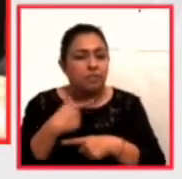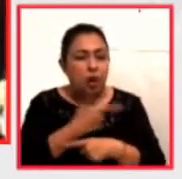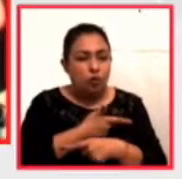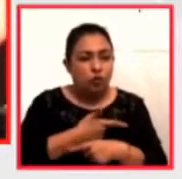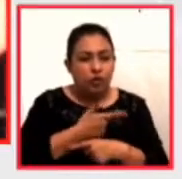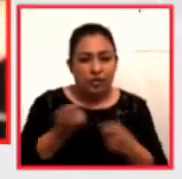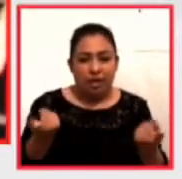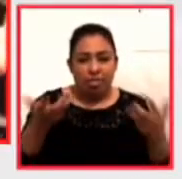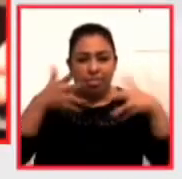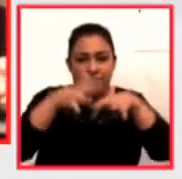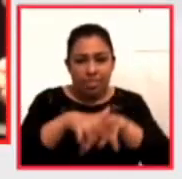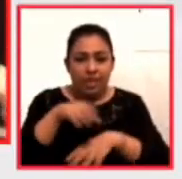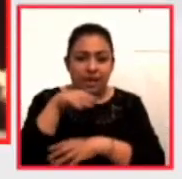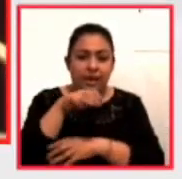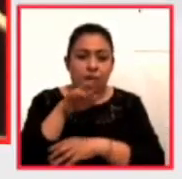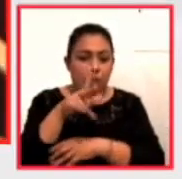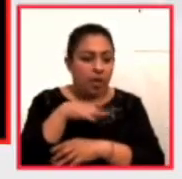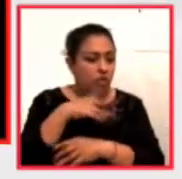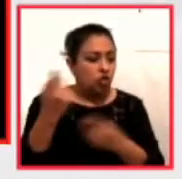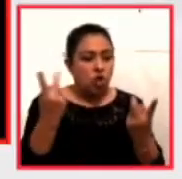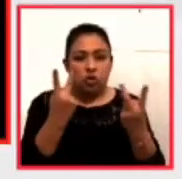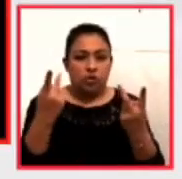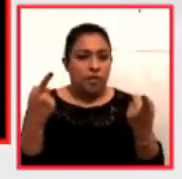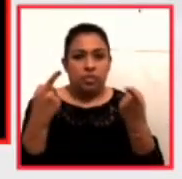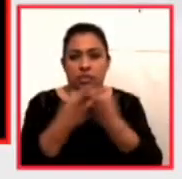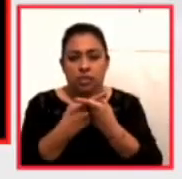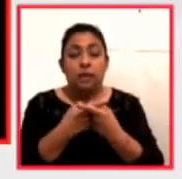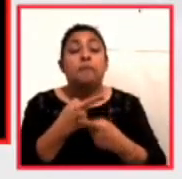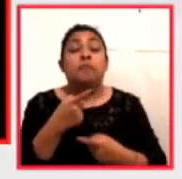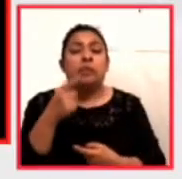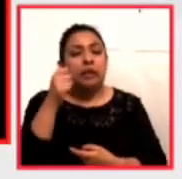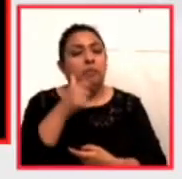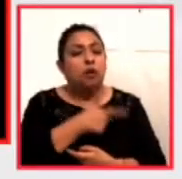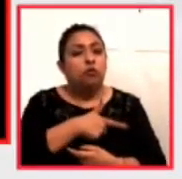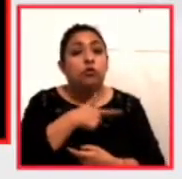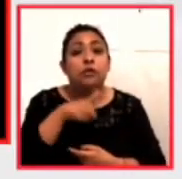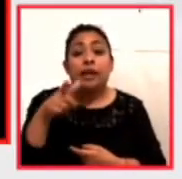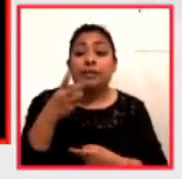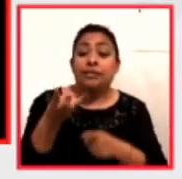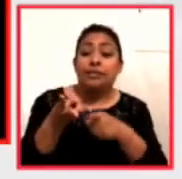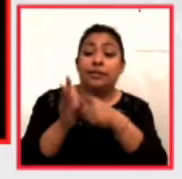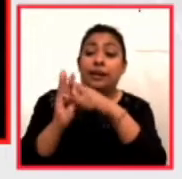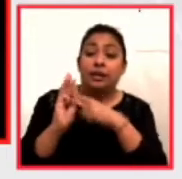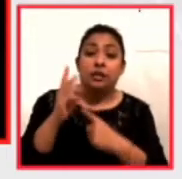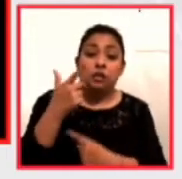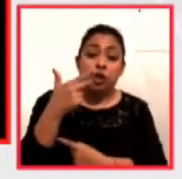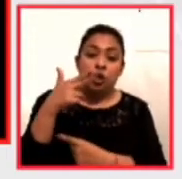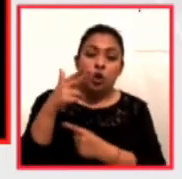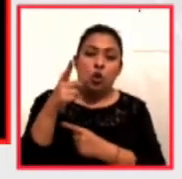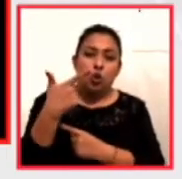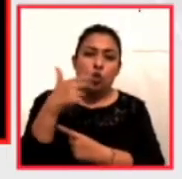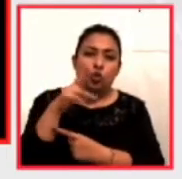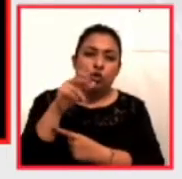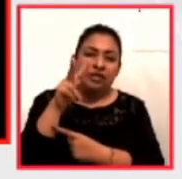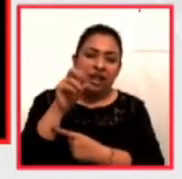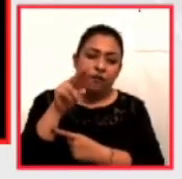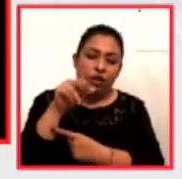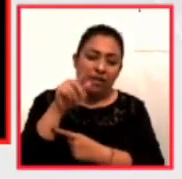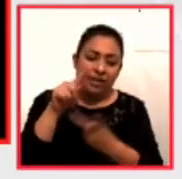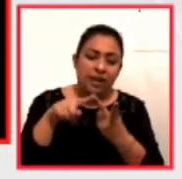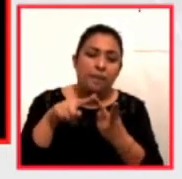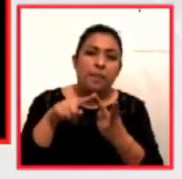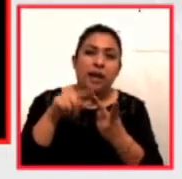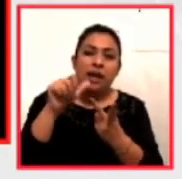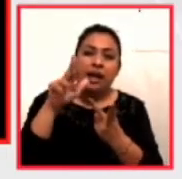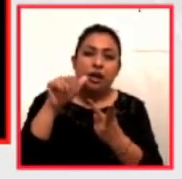Neuma siempre ponemos contrastes con el trío de Gustavo Nandayapa en la batería, Arturo Báez en